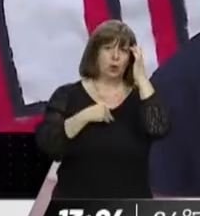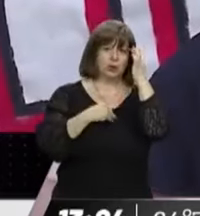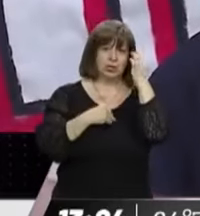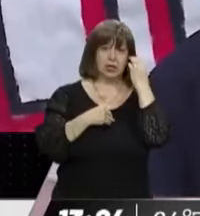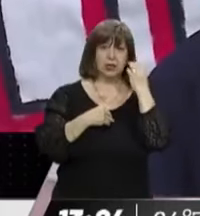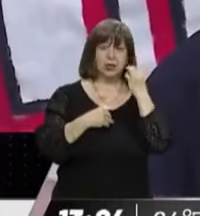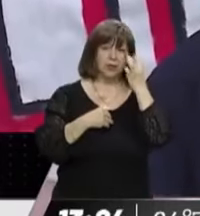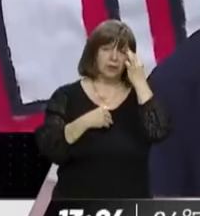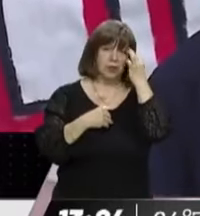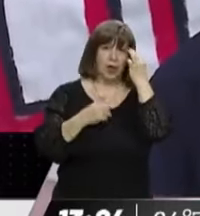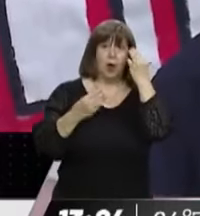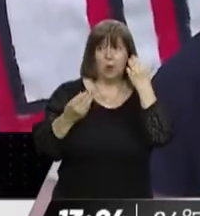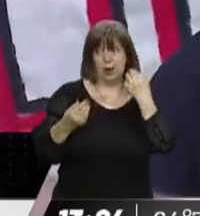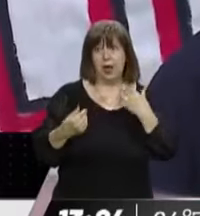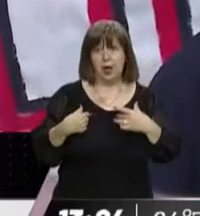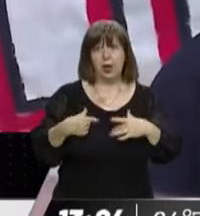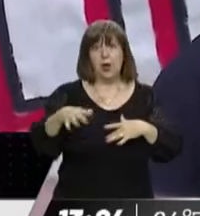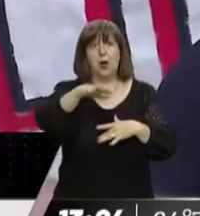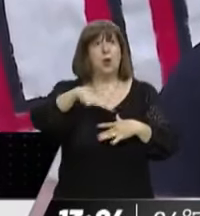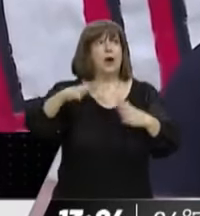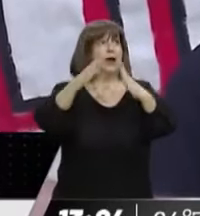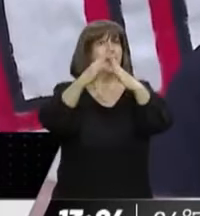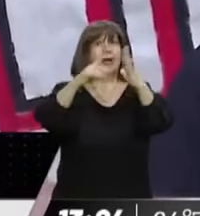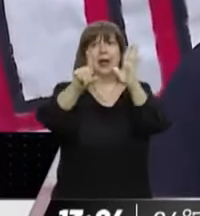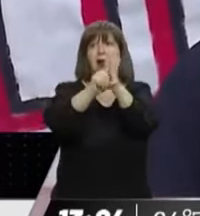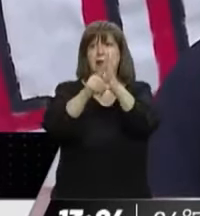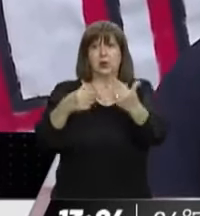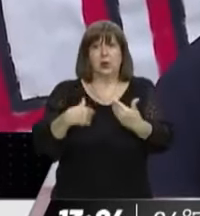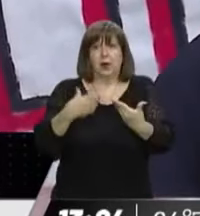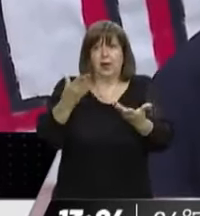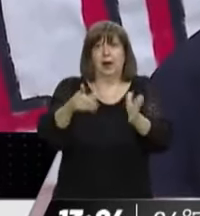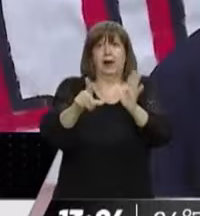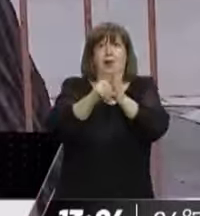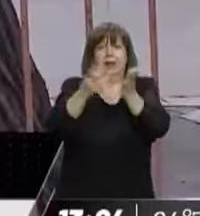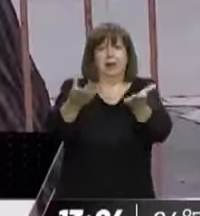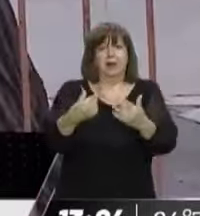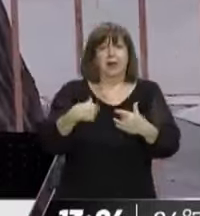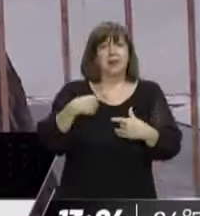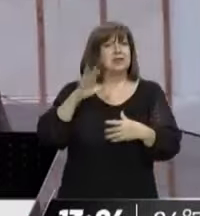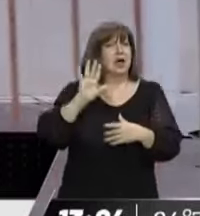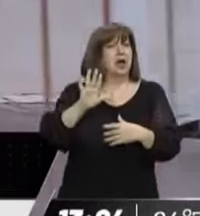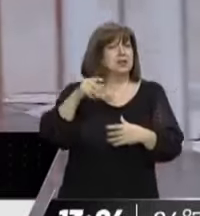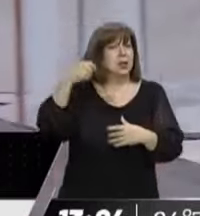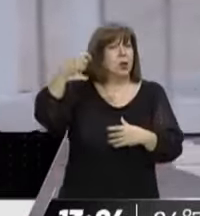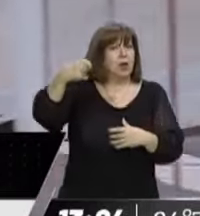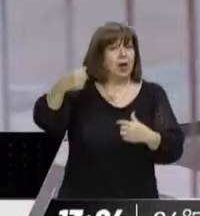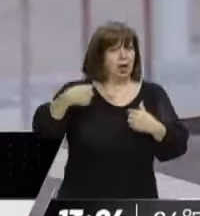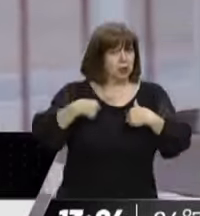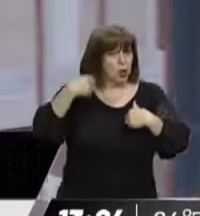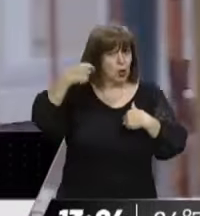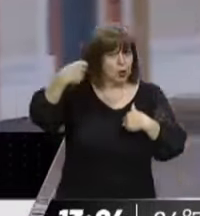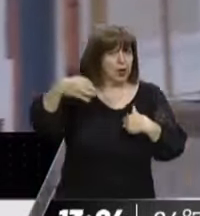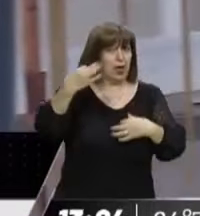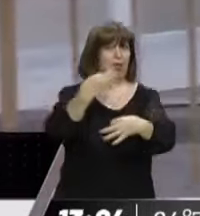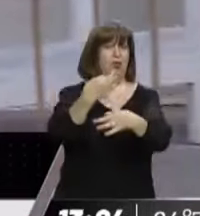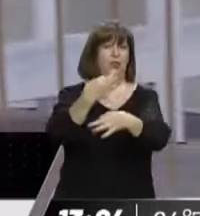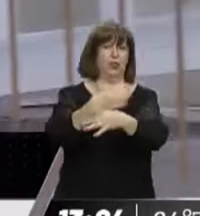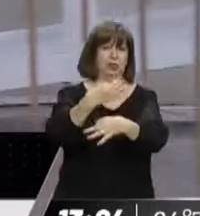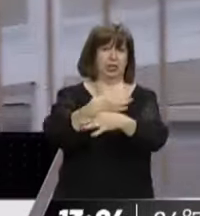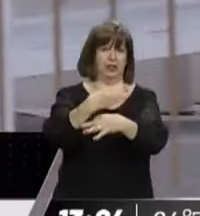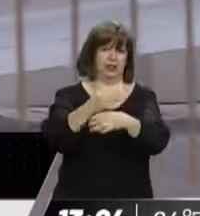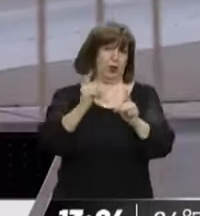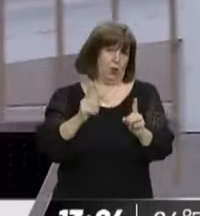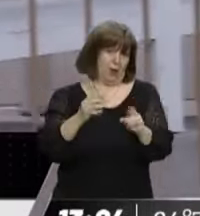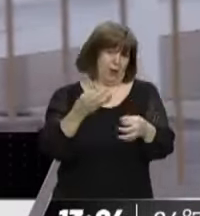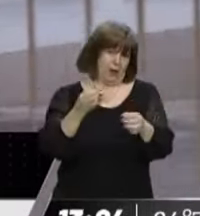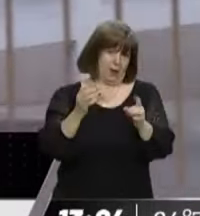una que es el lugar donde reclamar Y que todos los jubilados deberíamos tomar conciencia yo soy jubilada docente yo